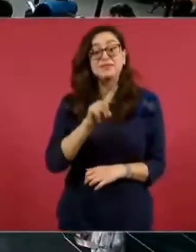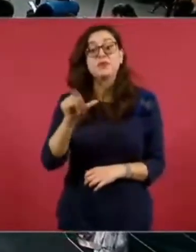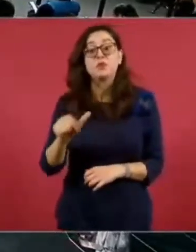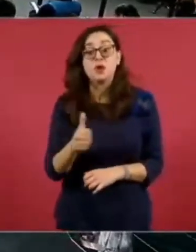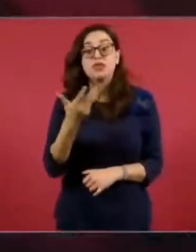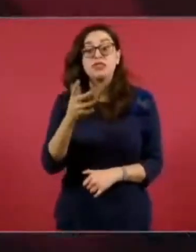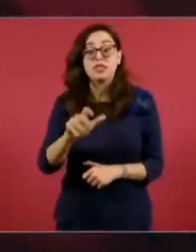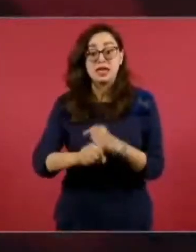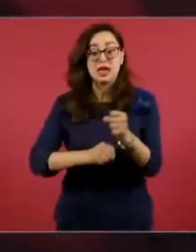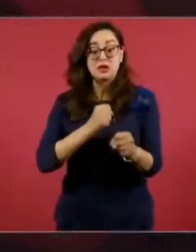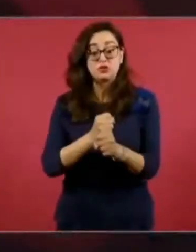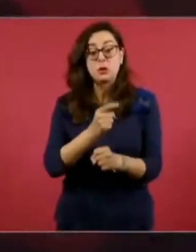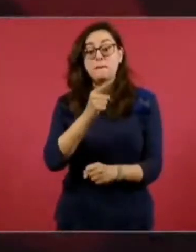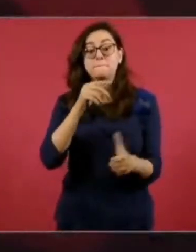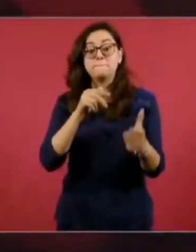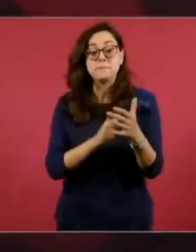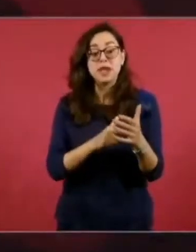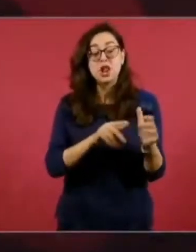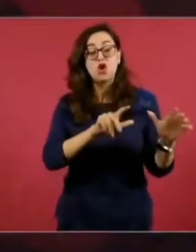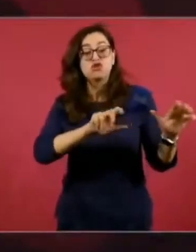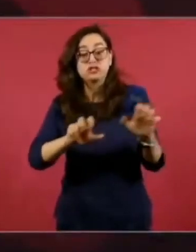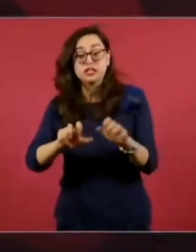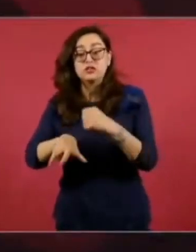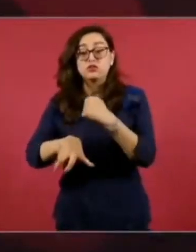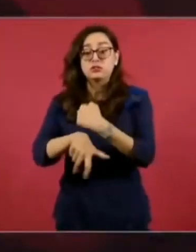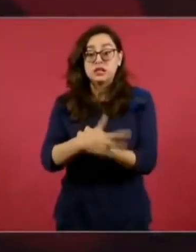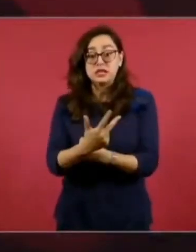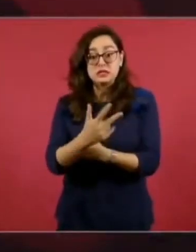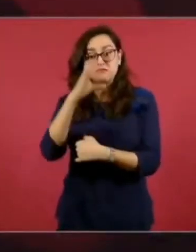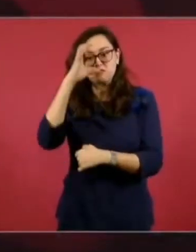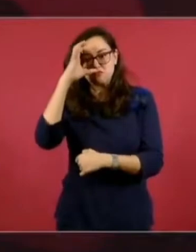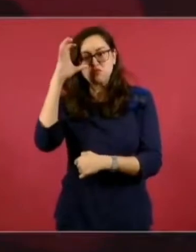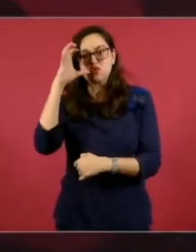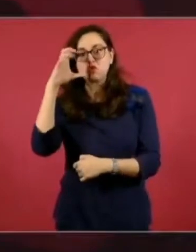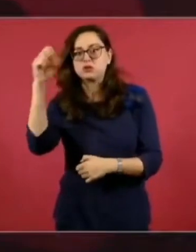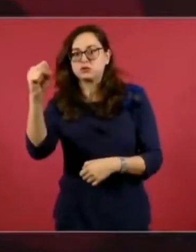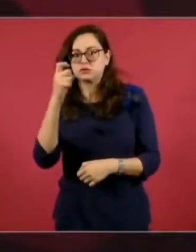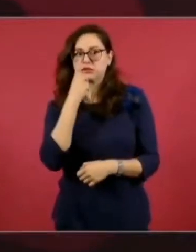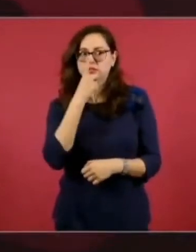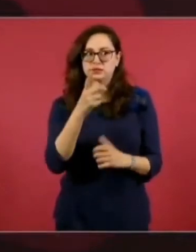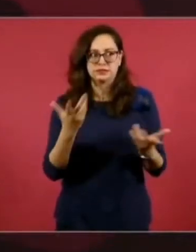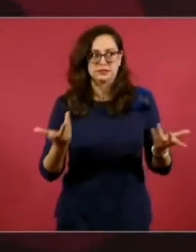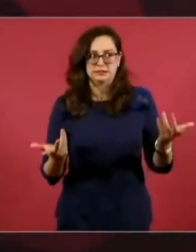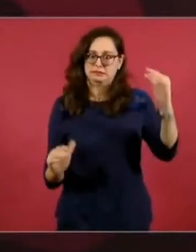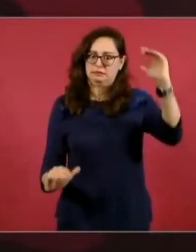Y por eso, en los sentimientos de la nación,